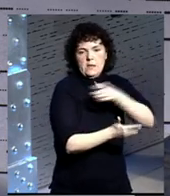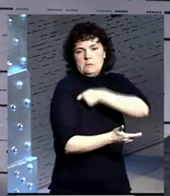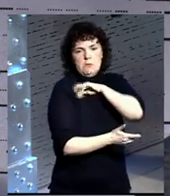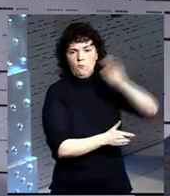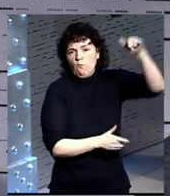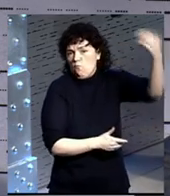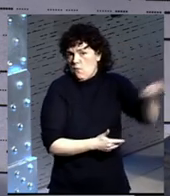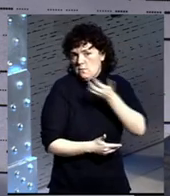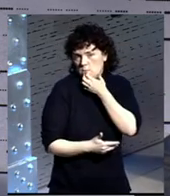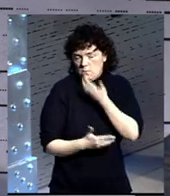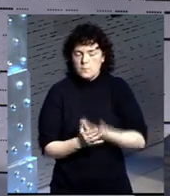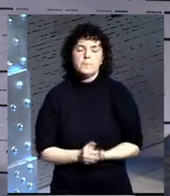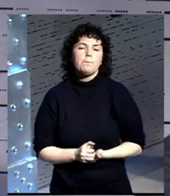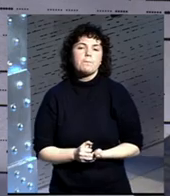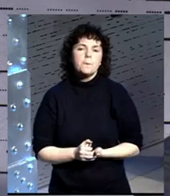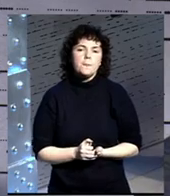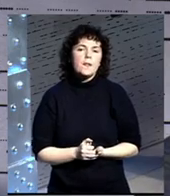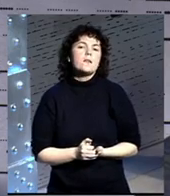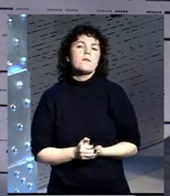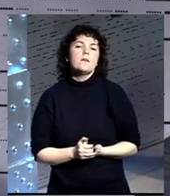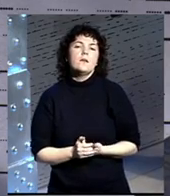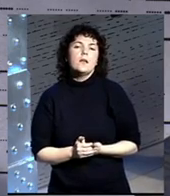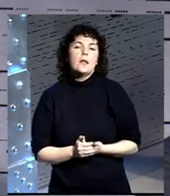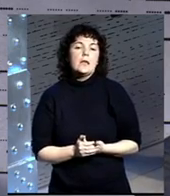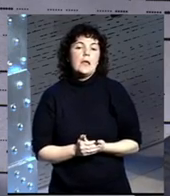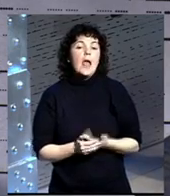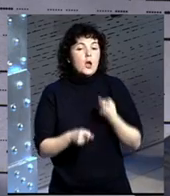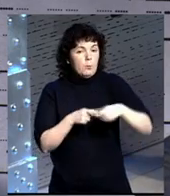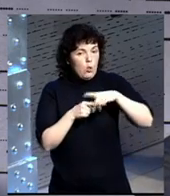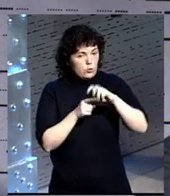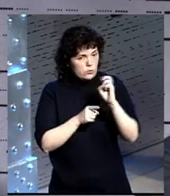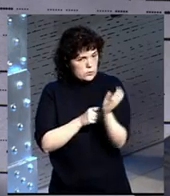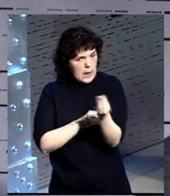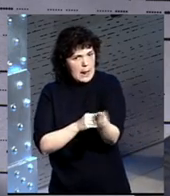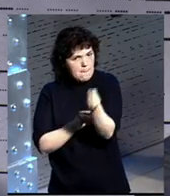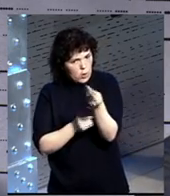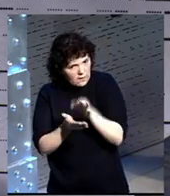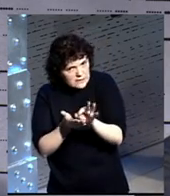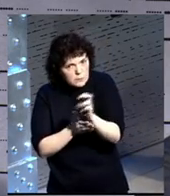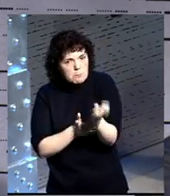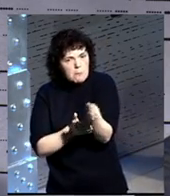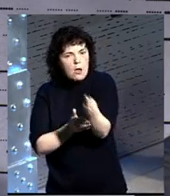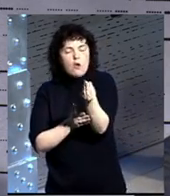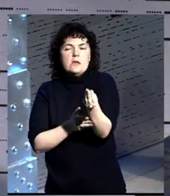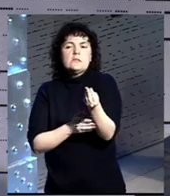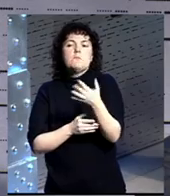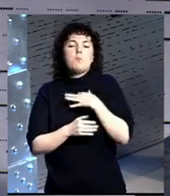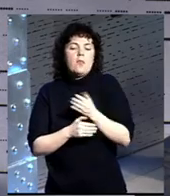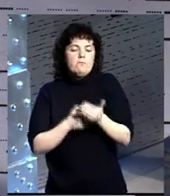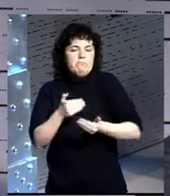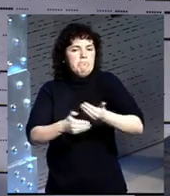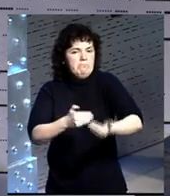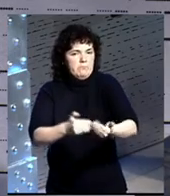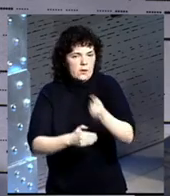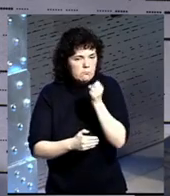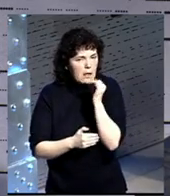Ese tipo de... Yo creo que la mejora de ese tipo de productos y servicios es lo que nos vamos a ir encontrando en los